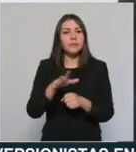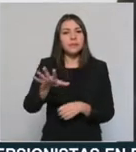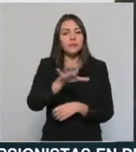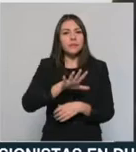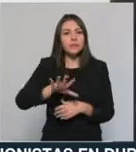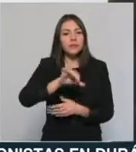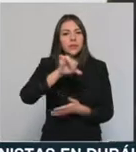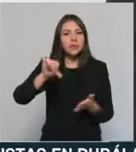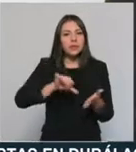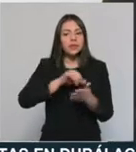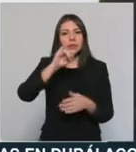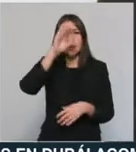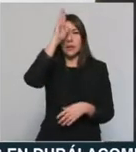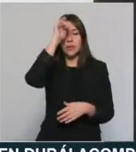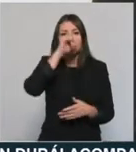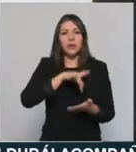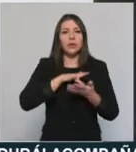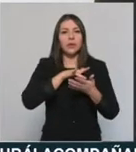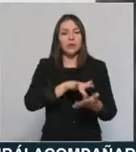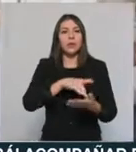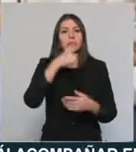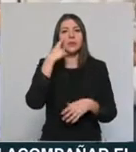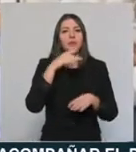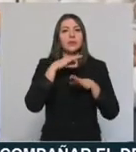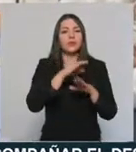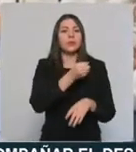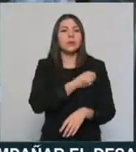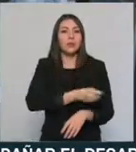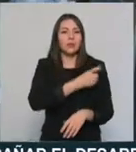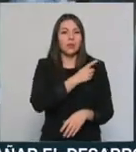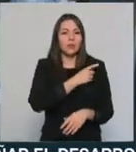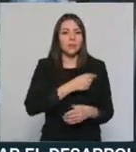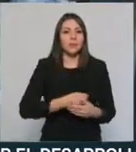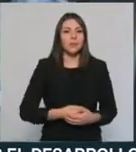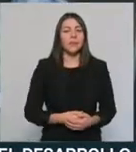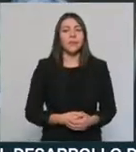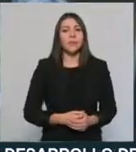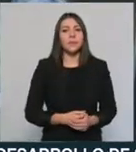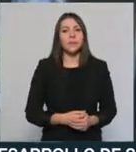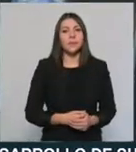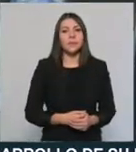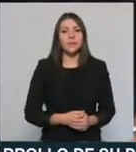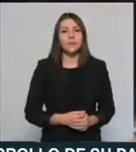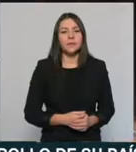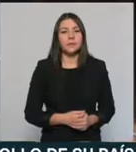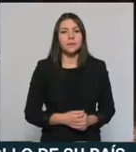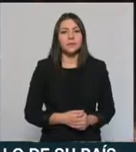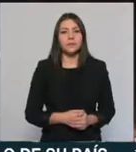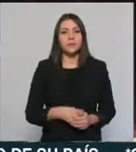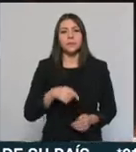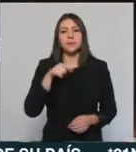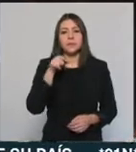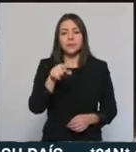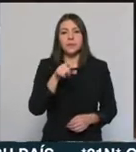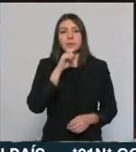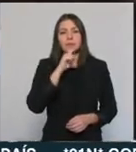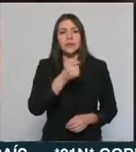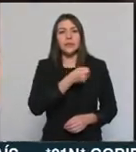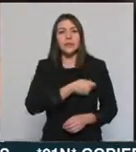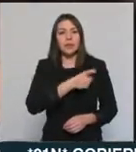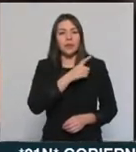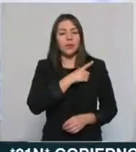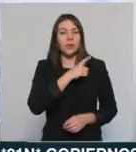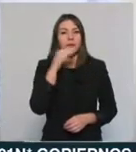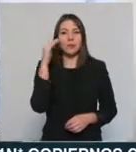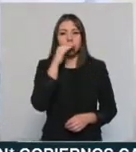este acuerdo de federalización de la salud. El sistema de salud universal y gratuito será de manera paulatina